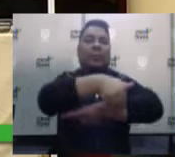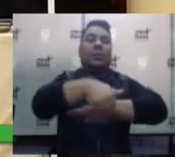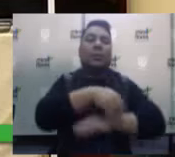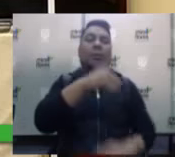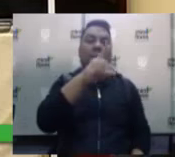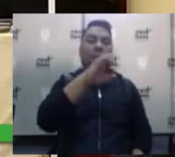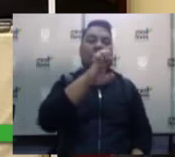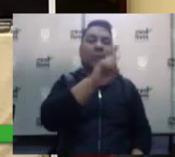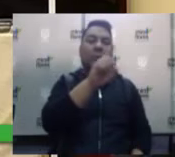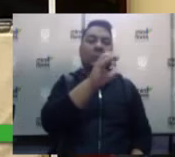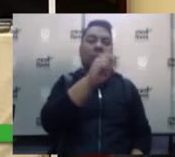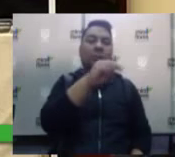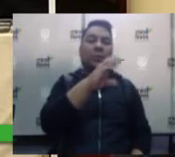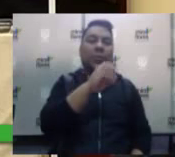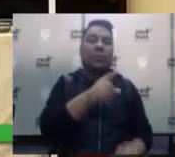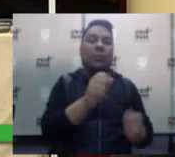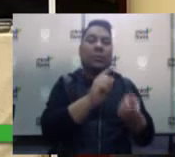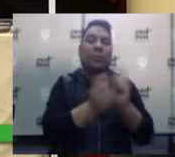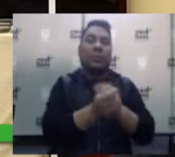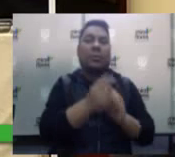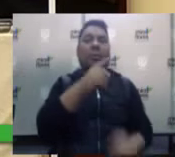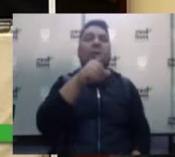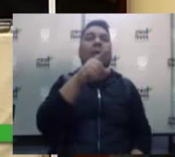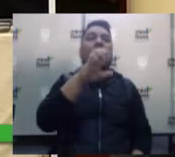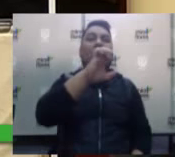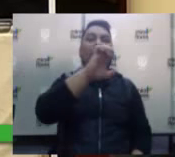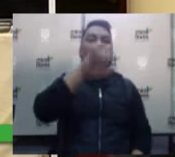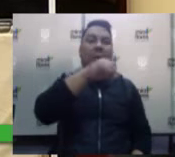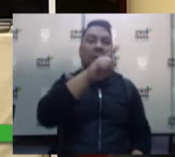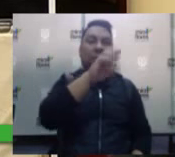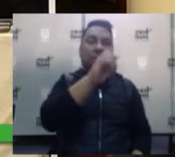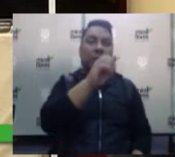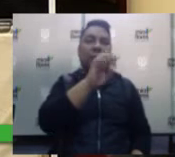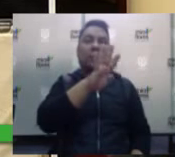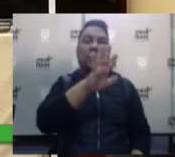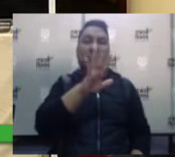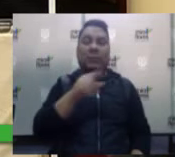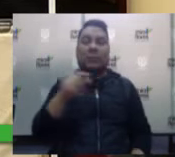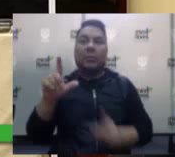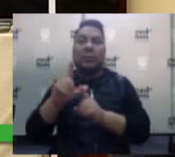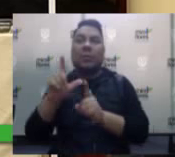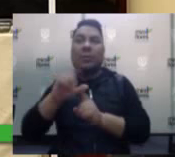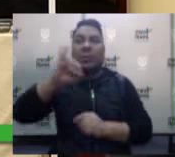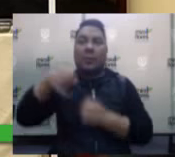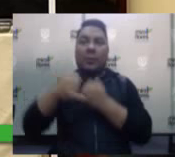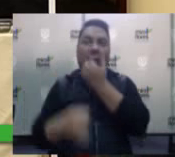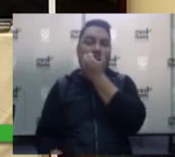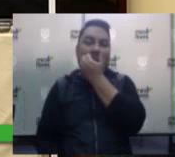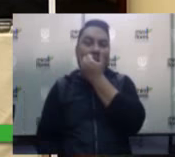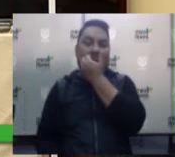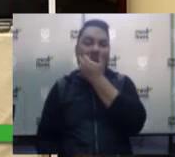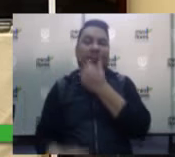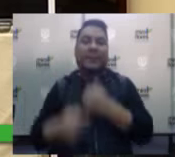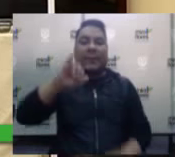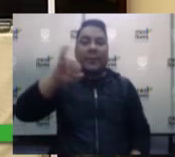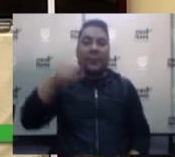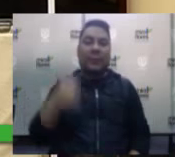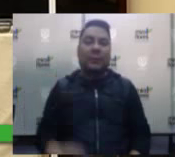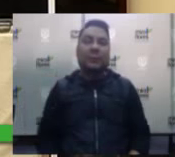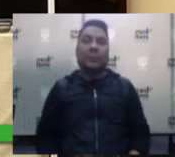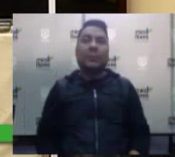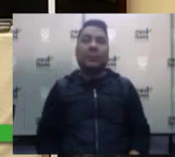Ubicación 49, avenida Comandante Espinar, cuadra 5, frente al 560. Letra J. J.